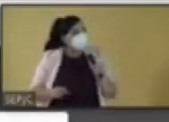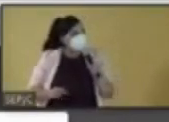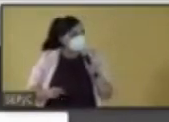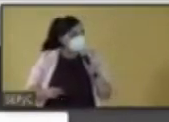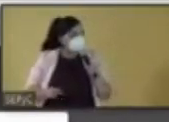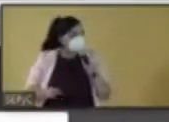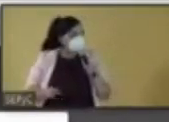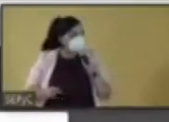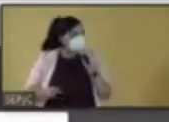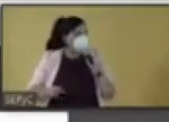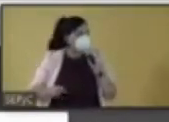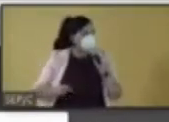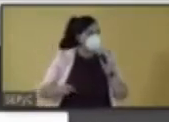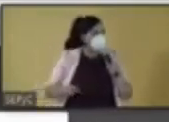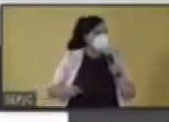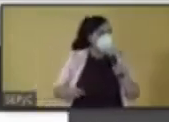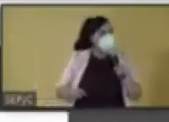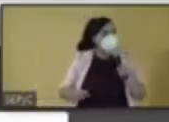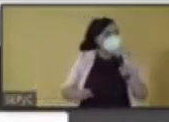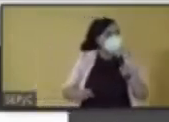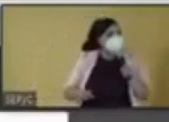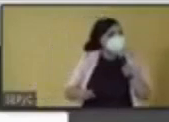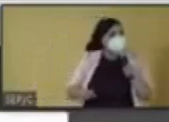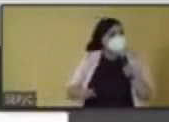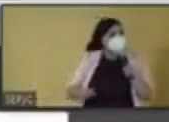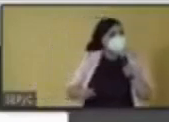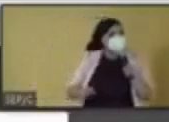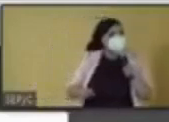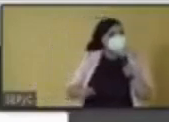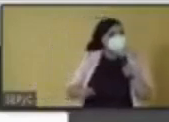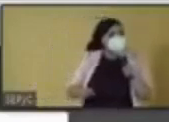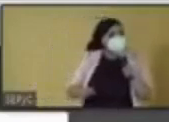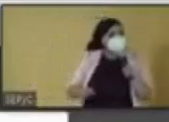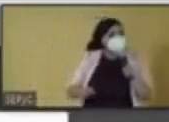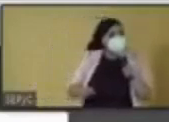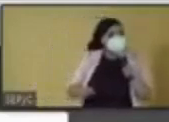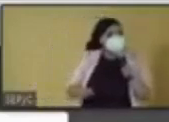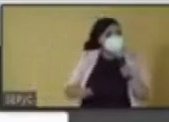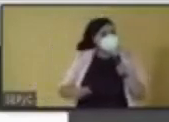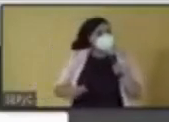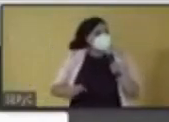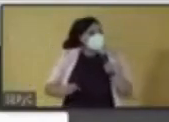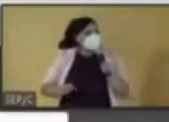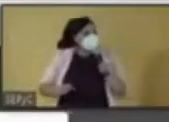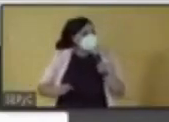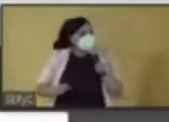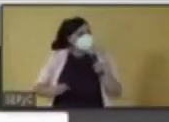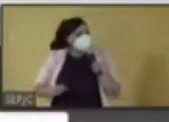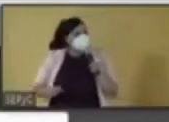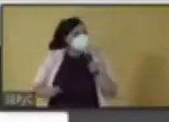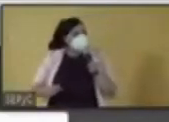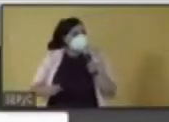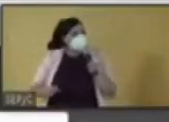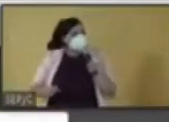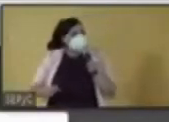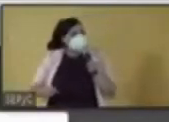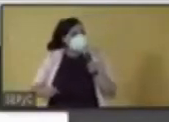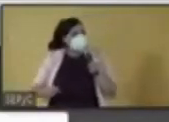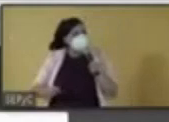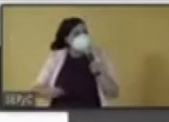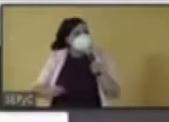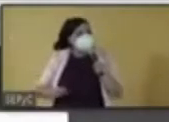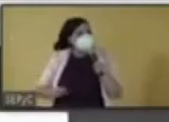Como docente en la Universidad Autónoma de Sinaloa y su percepción anual neta fue esta. Determinamos el tipo de